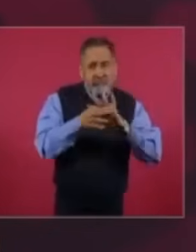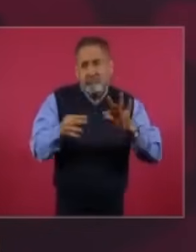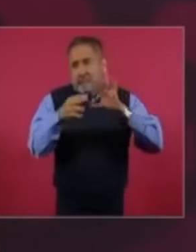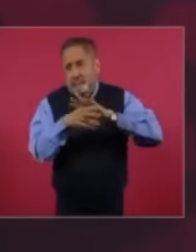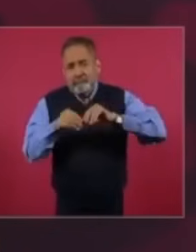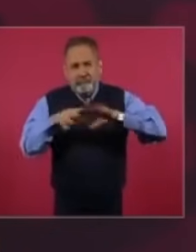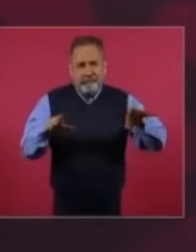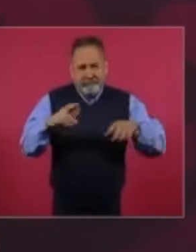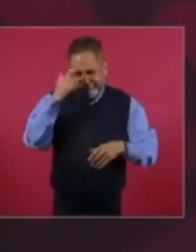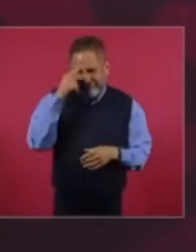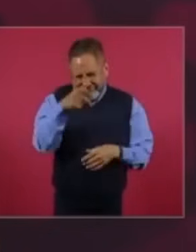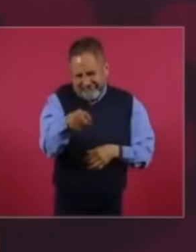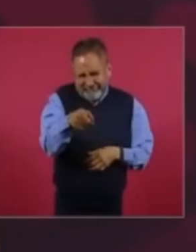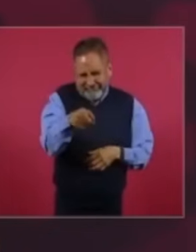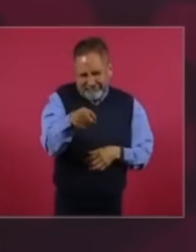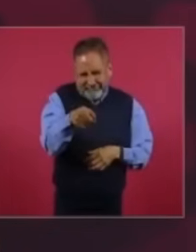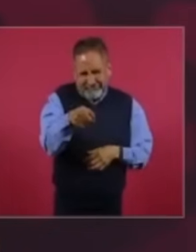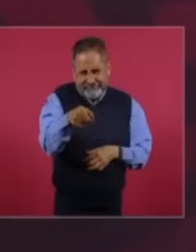Con